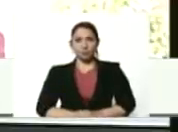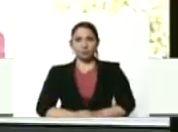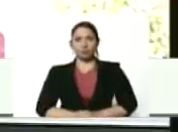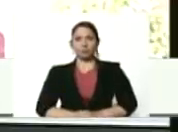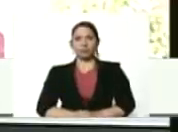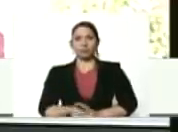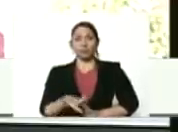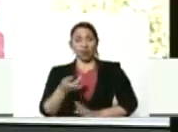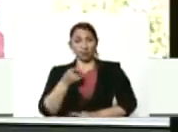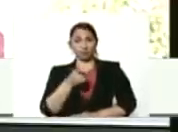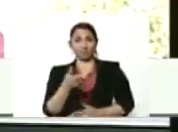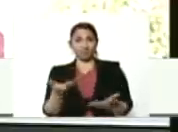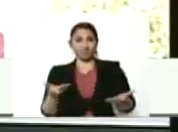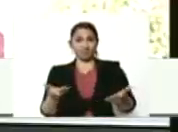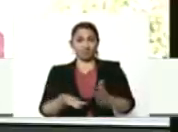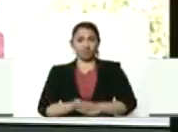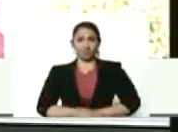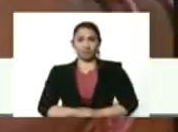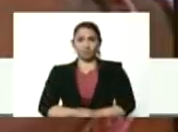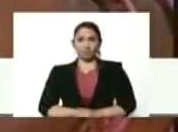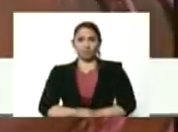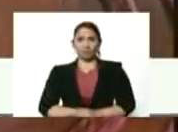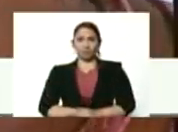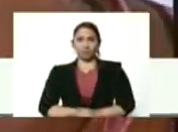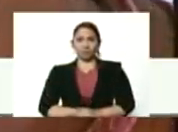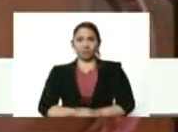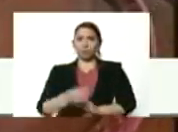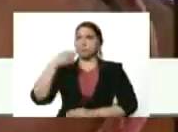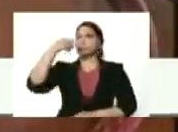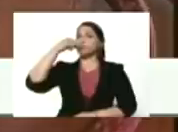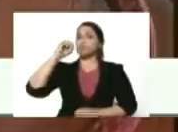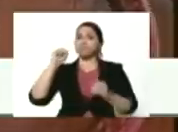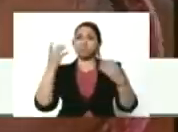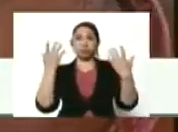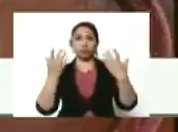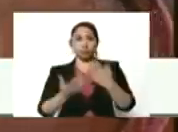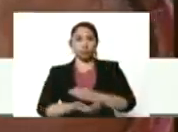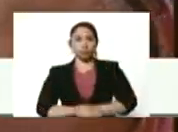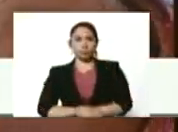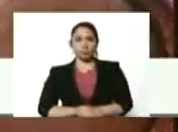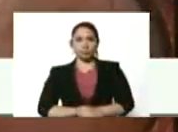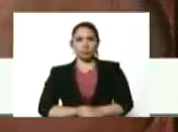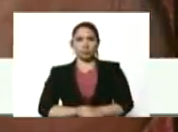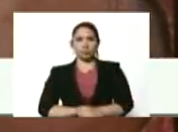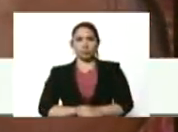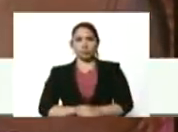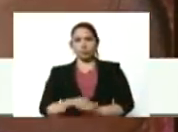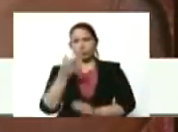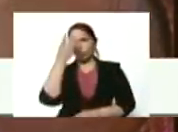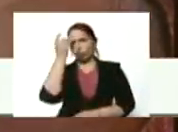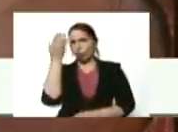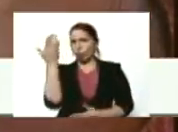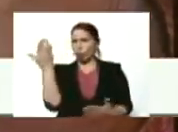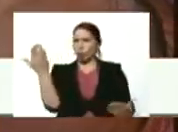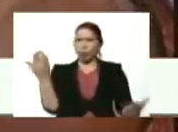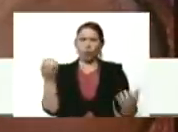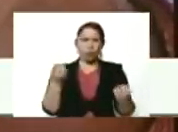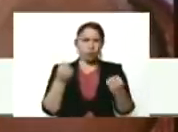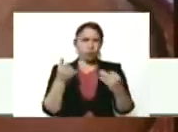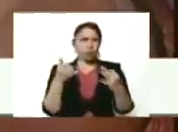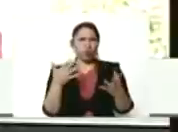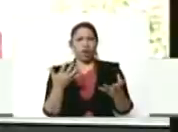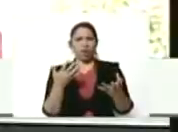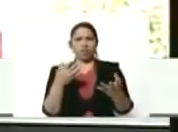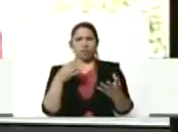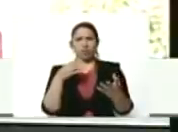Por esto, por el Carbativir, Dios santo, cuánto se ha hablado en